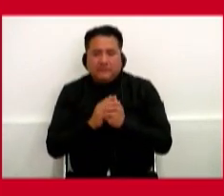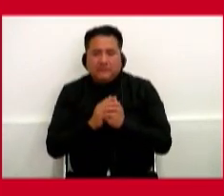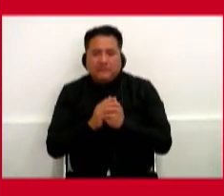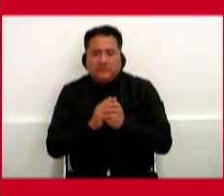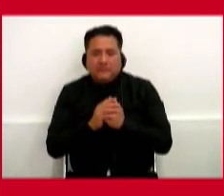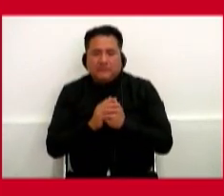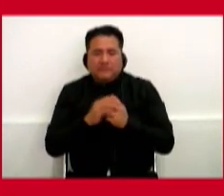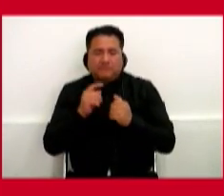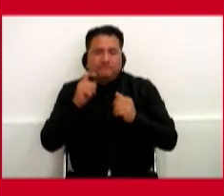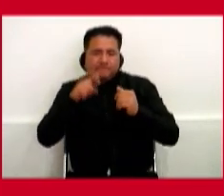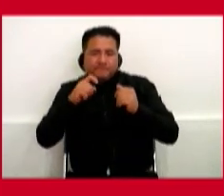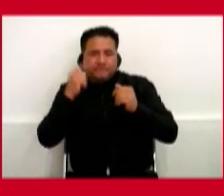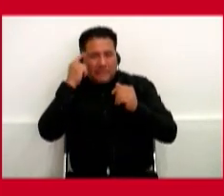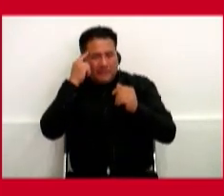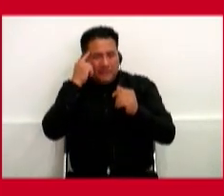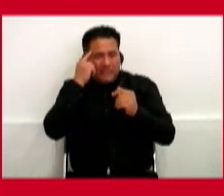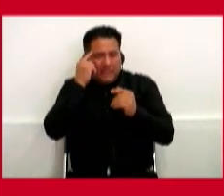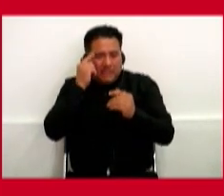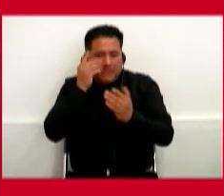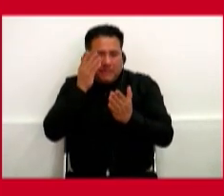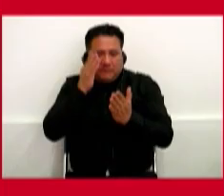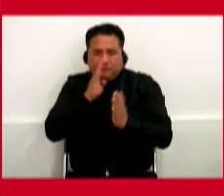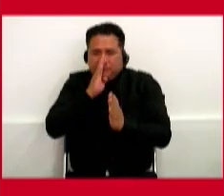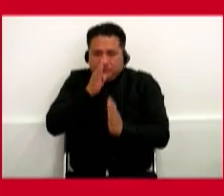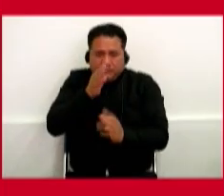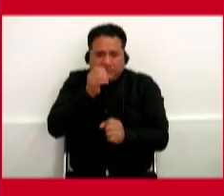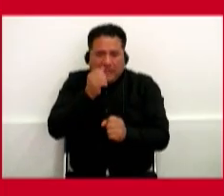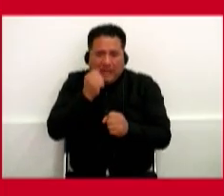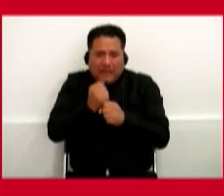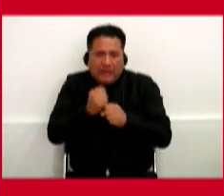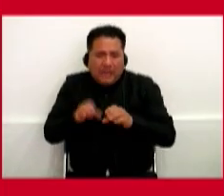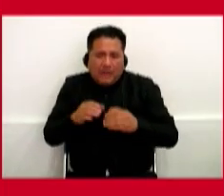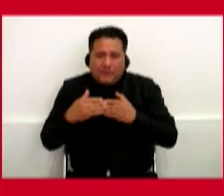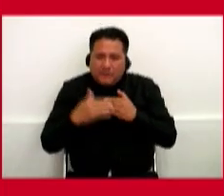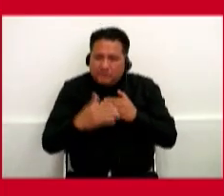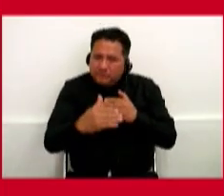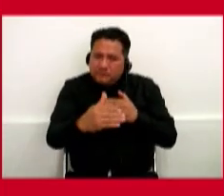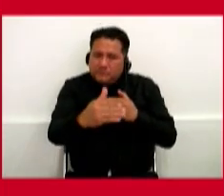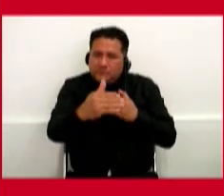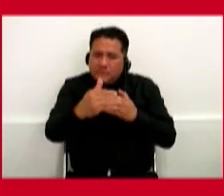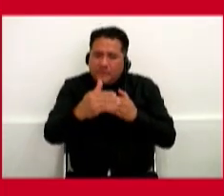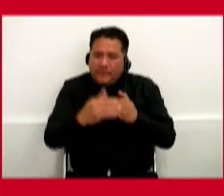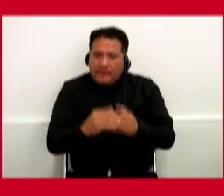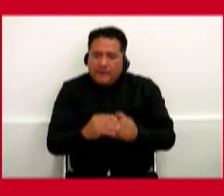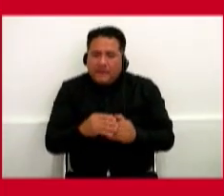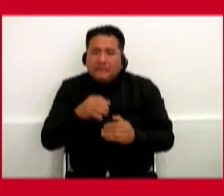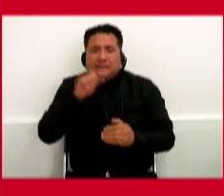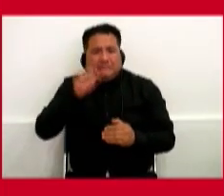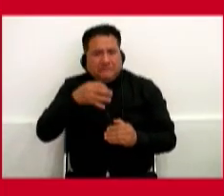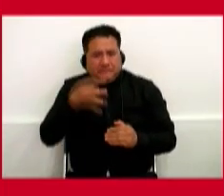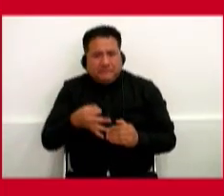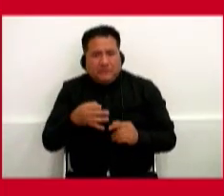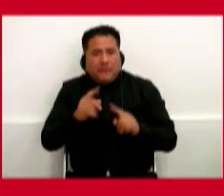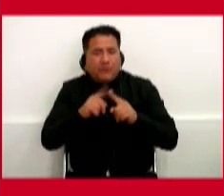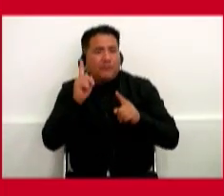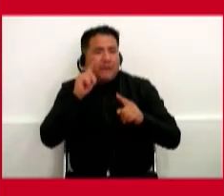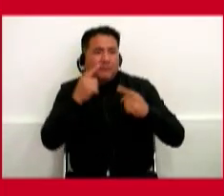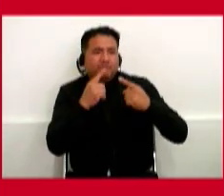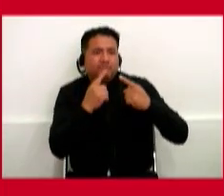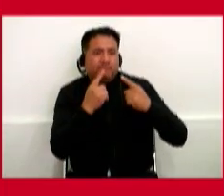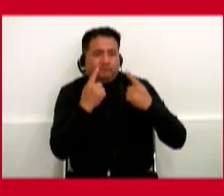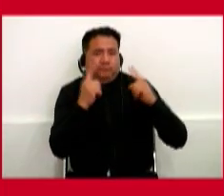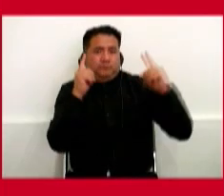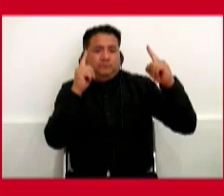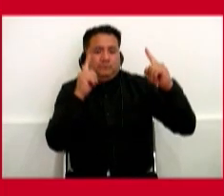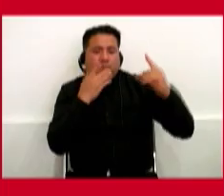análisis sofisticado, un análisis avanzado, lo cual puede ser cierto, pero para llegar a unos resultados buenos tenemos que tener